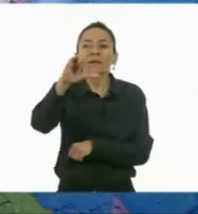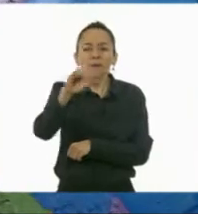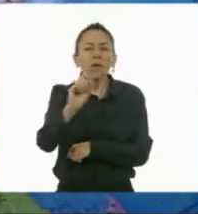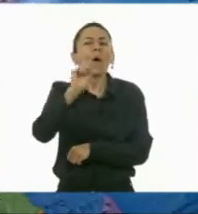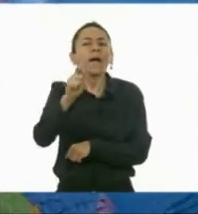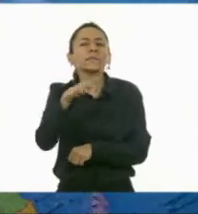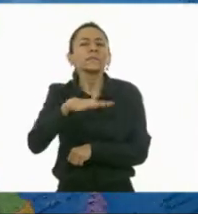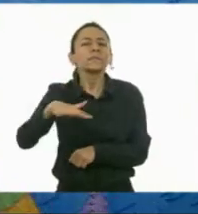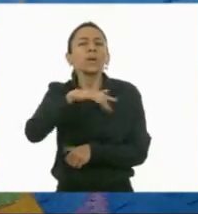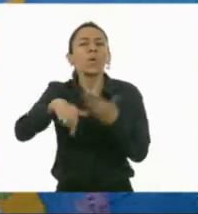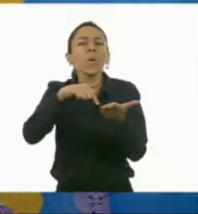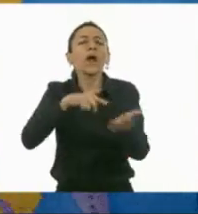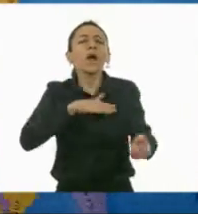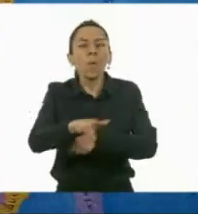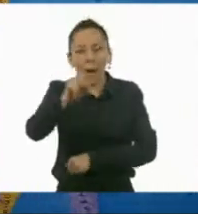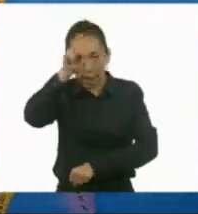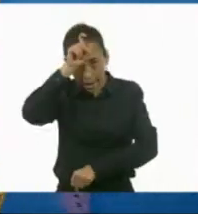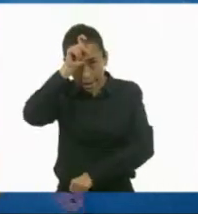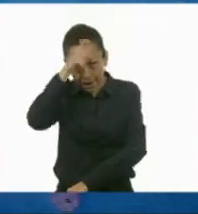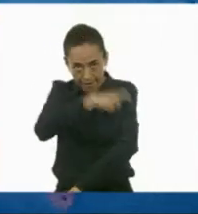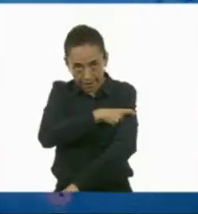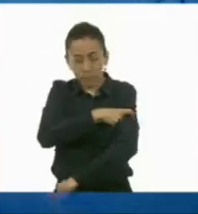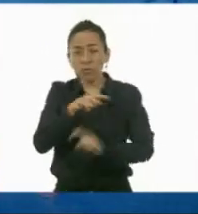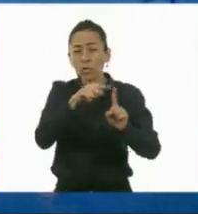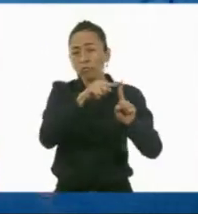Egipto y llega hasta Sudán.